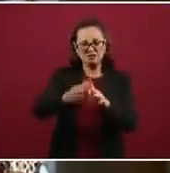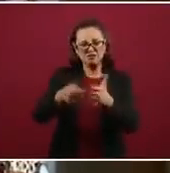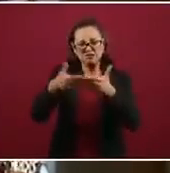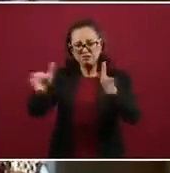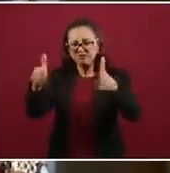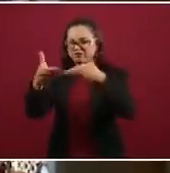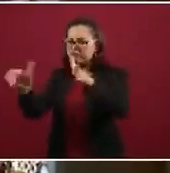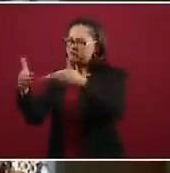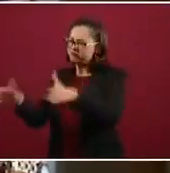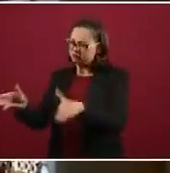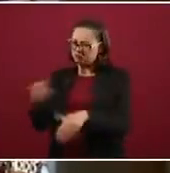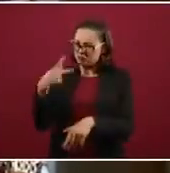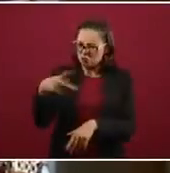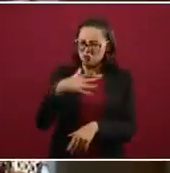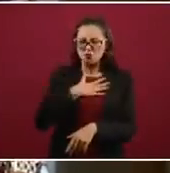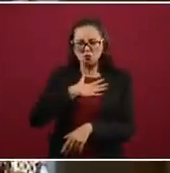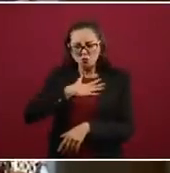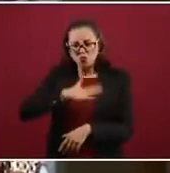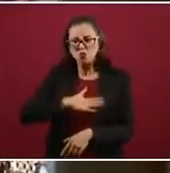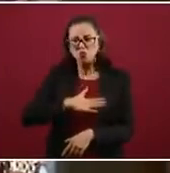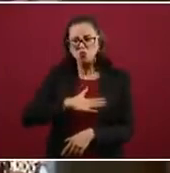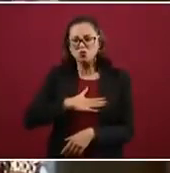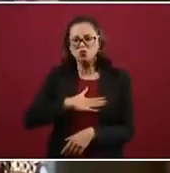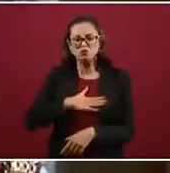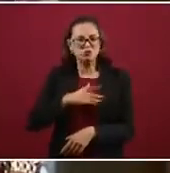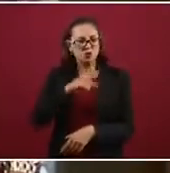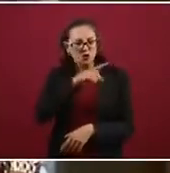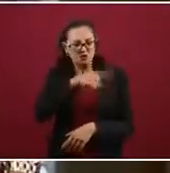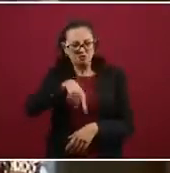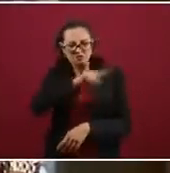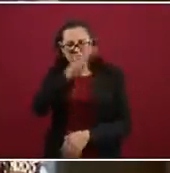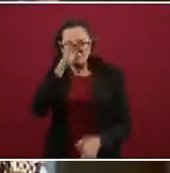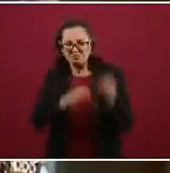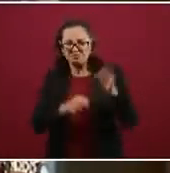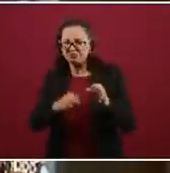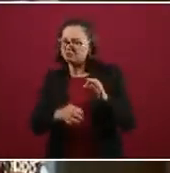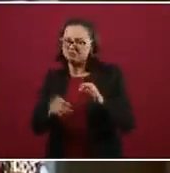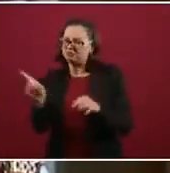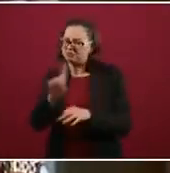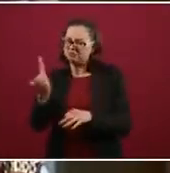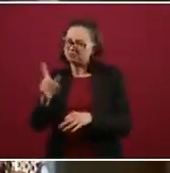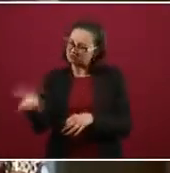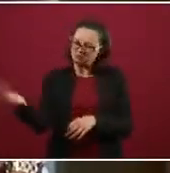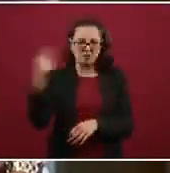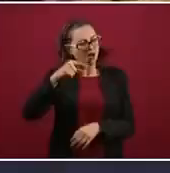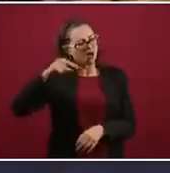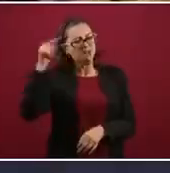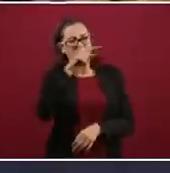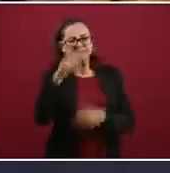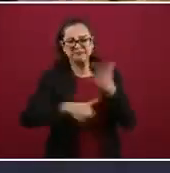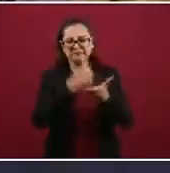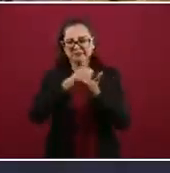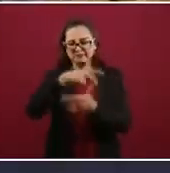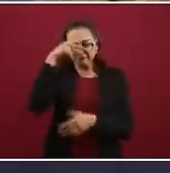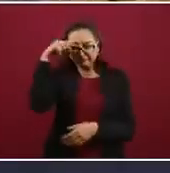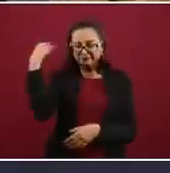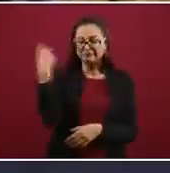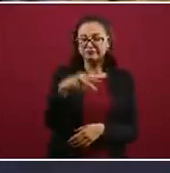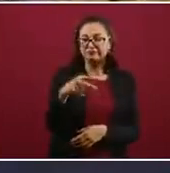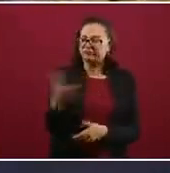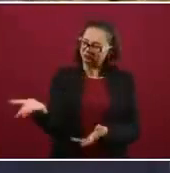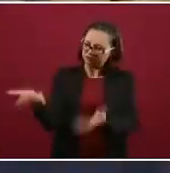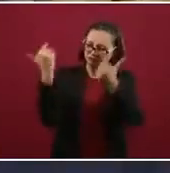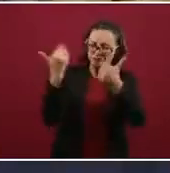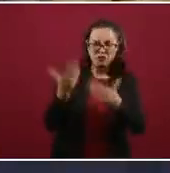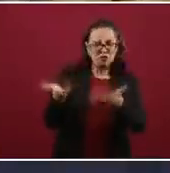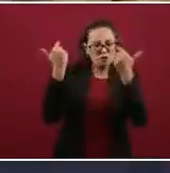justicia, hijos míos, no es la nuestra, y señala con el dedo hacia la Ciudad de México cuando habla a los presos que está soltando de